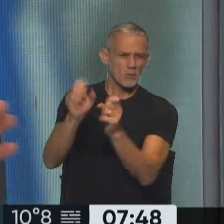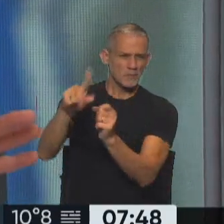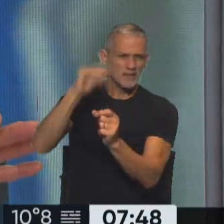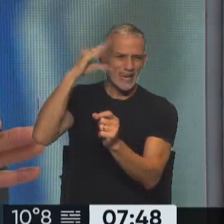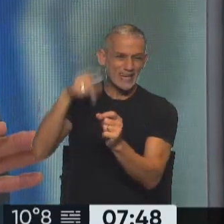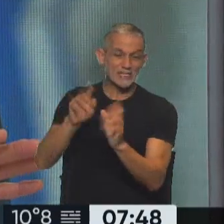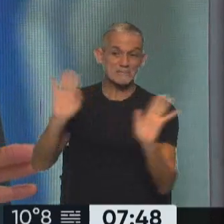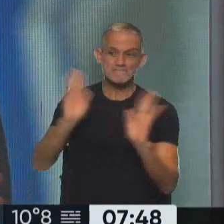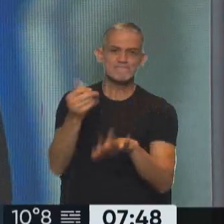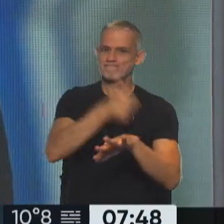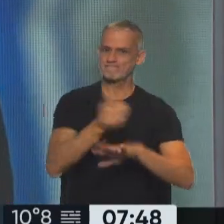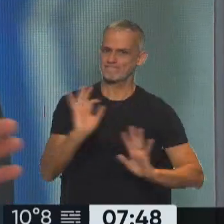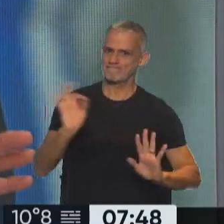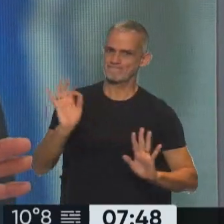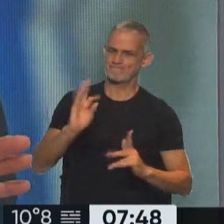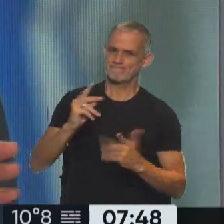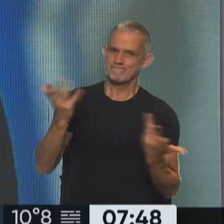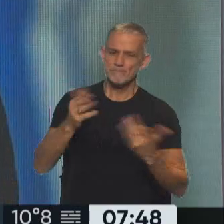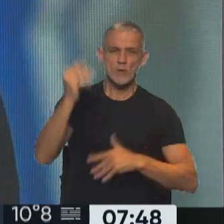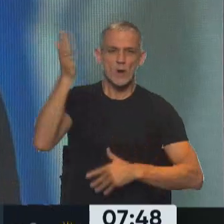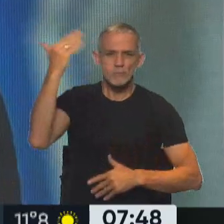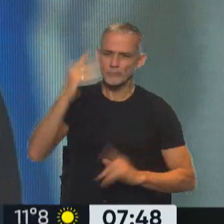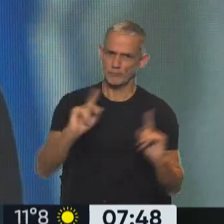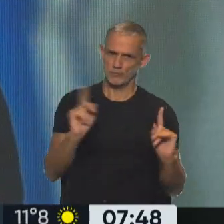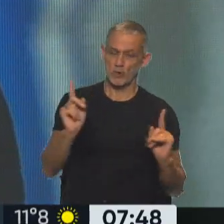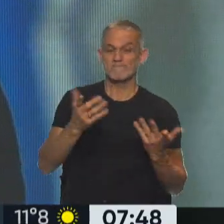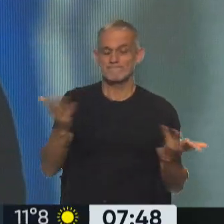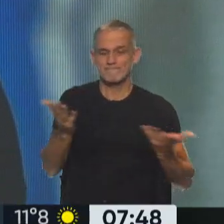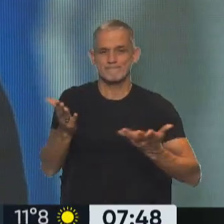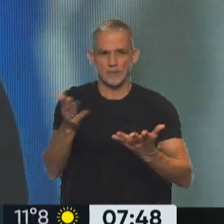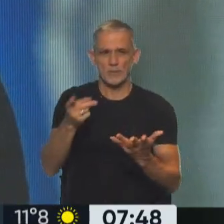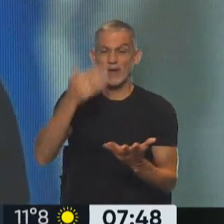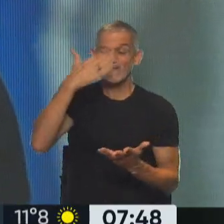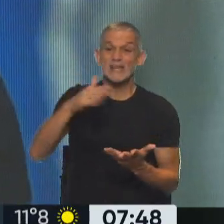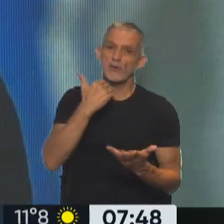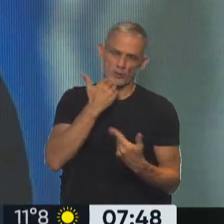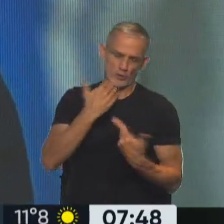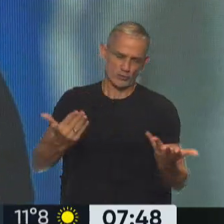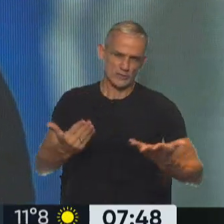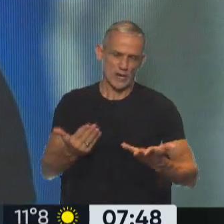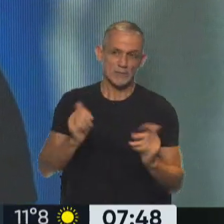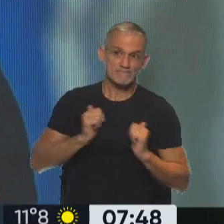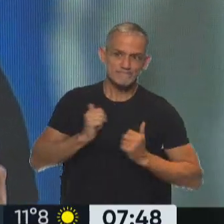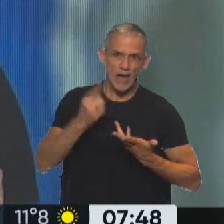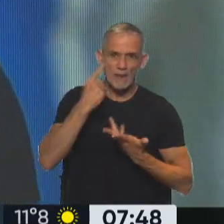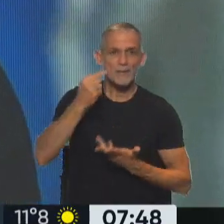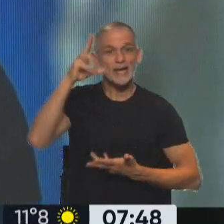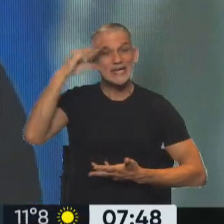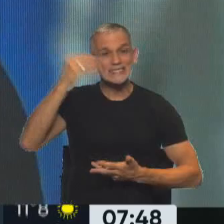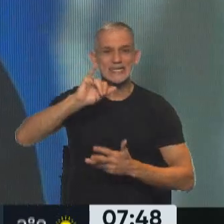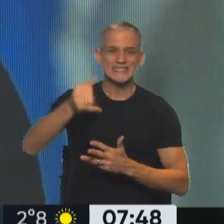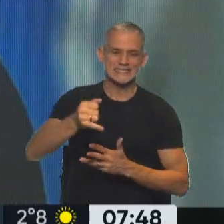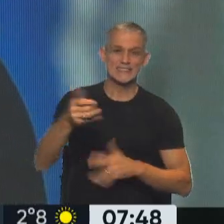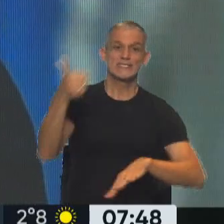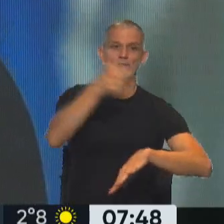dicen que ella no va a estar no va a ser la única oradora aunque como decíamos el final está abierto y hay mucha expectativa de que Cristina finalmente